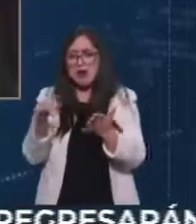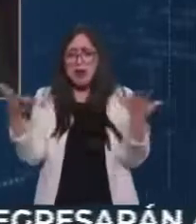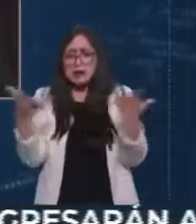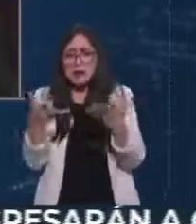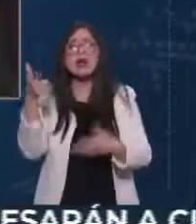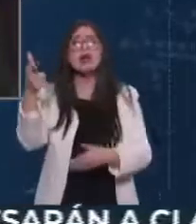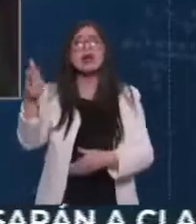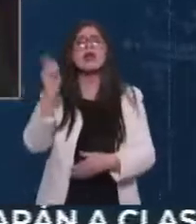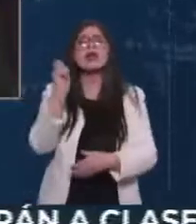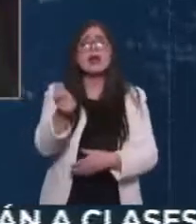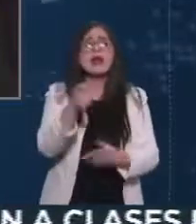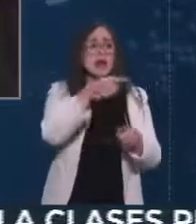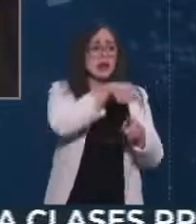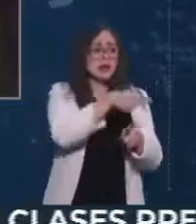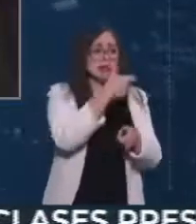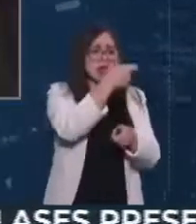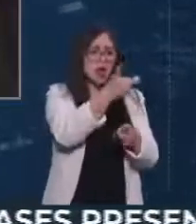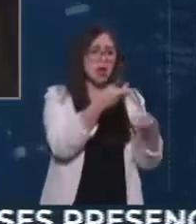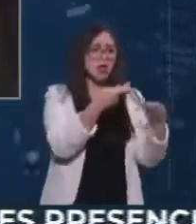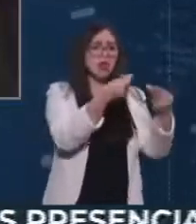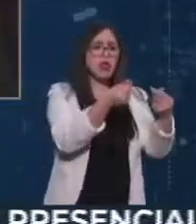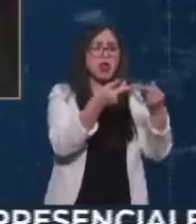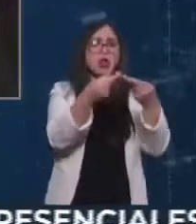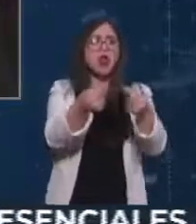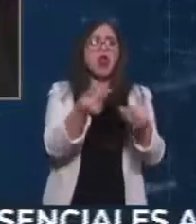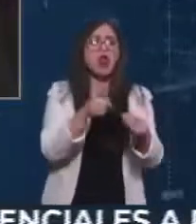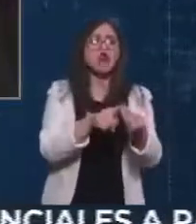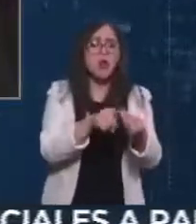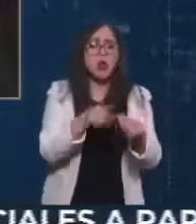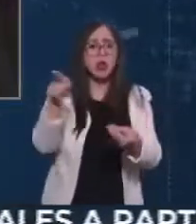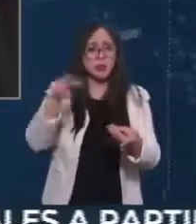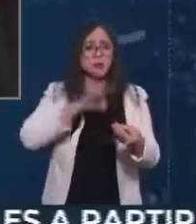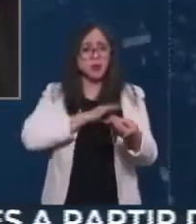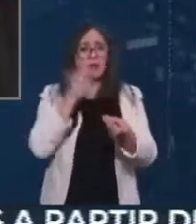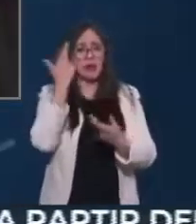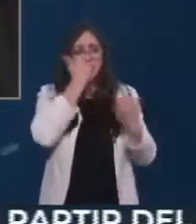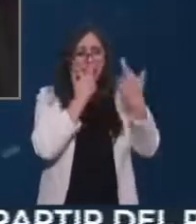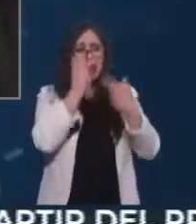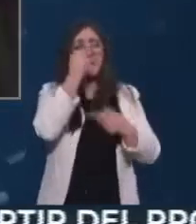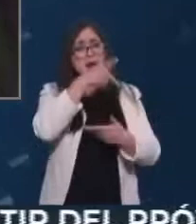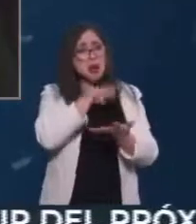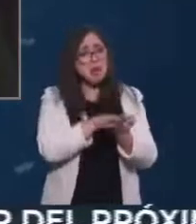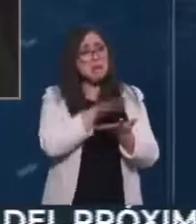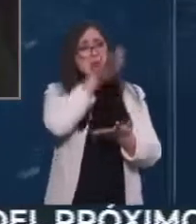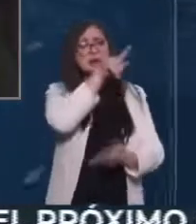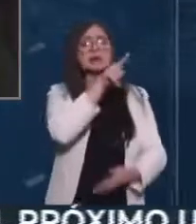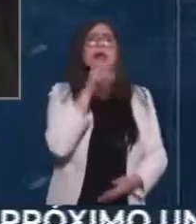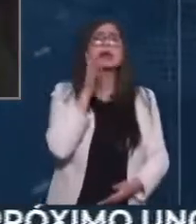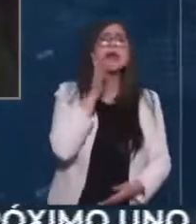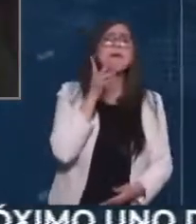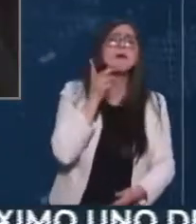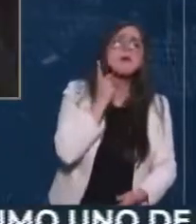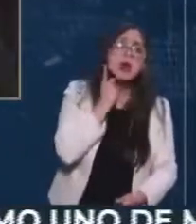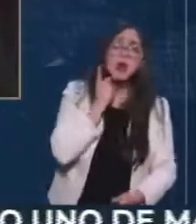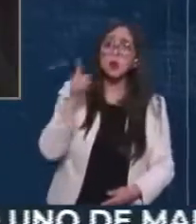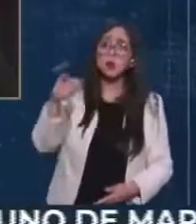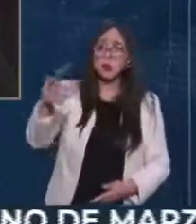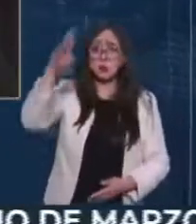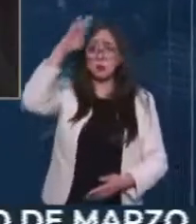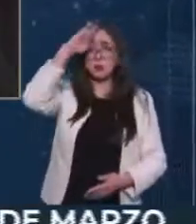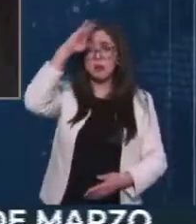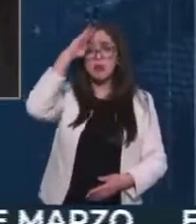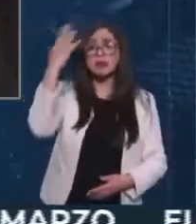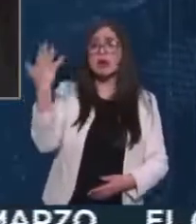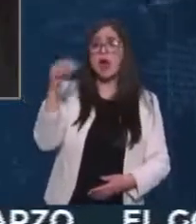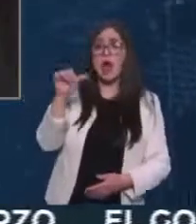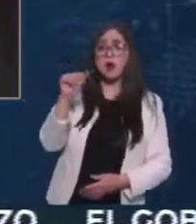egresos, es a la Cámara de Diputados. Entonces, es decir, es un agente de la Cámara de Diputados, no es un órgano autónomo como sería el caso